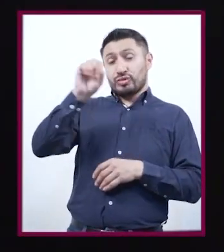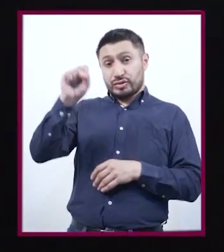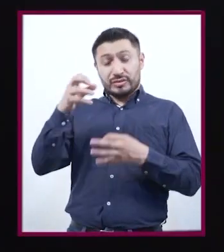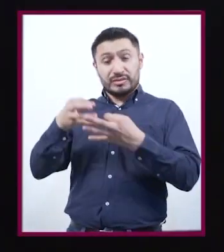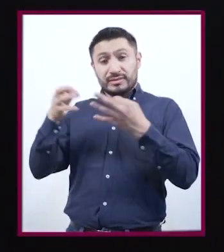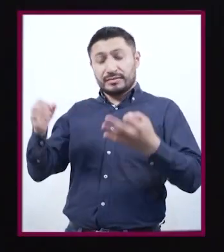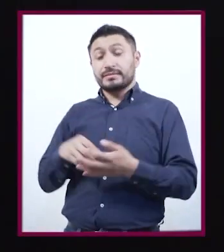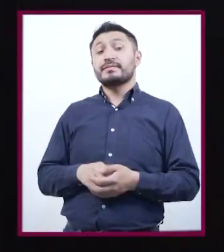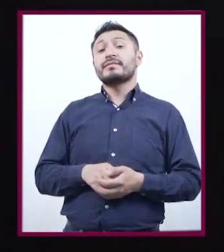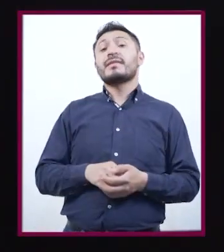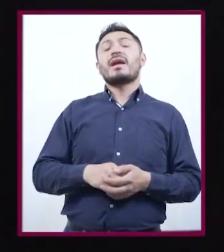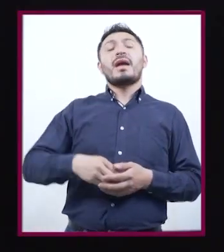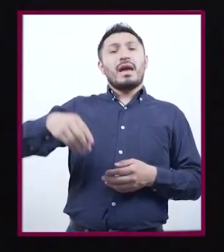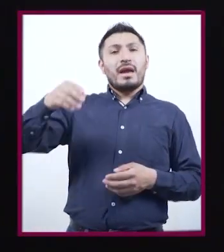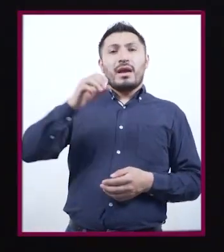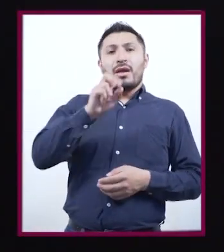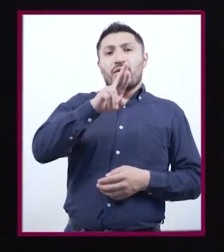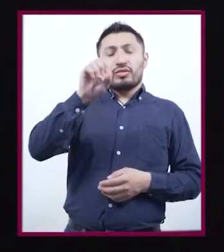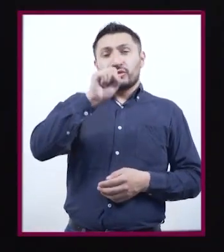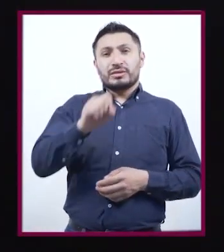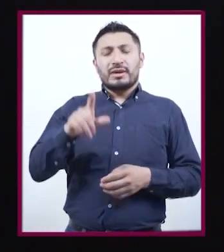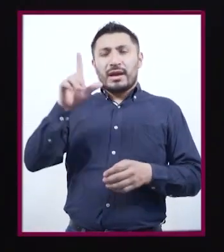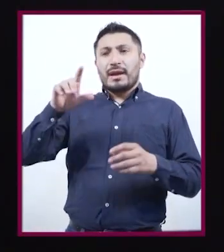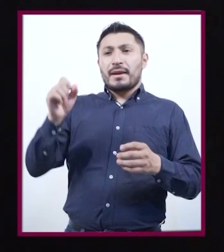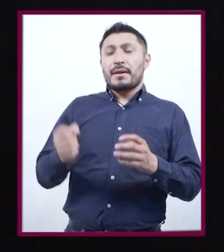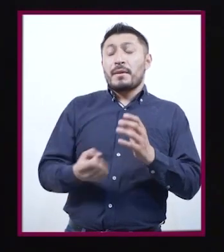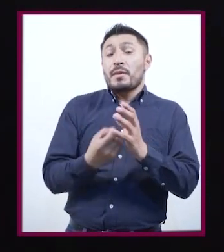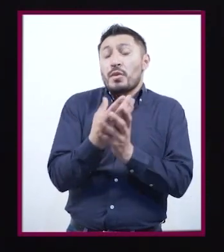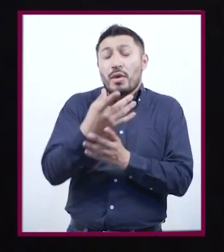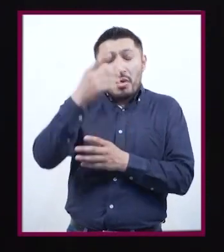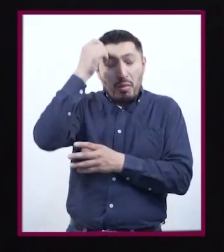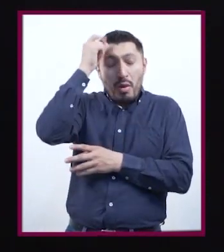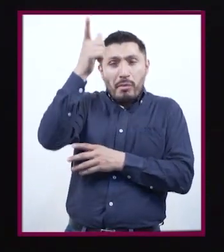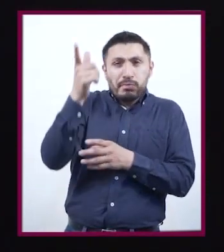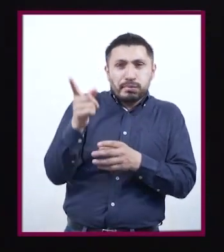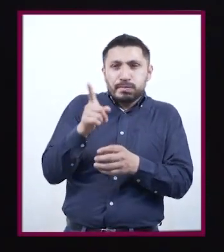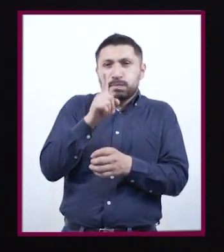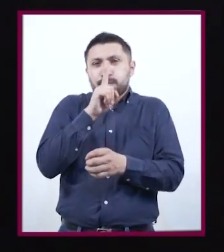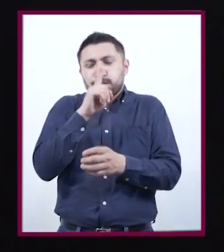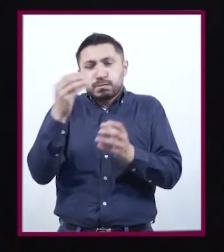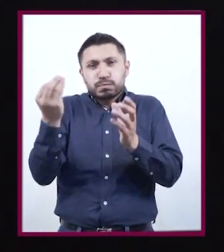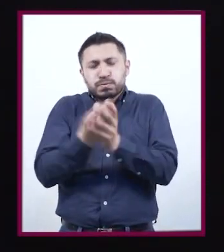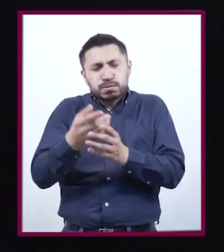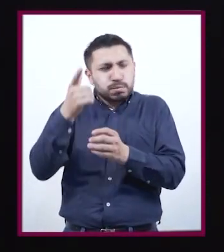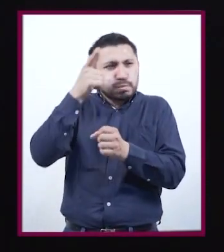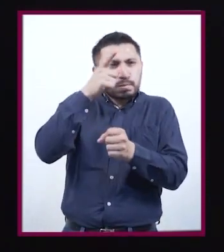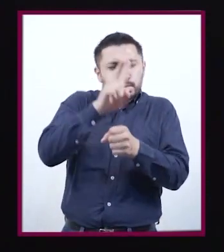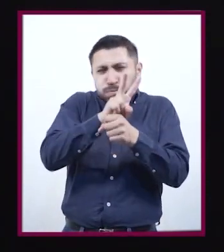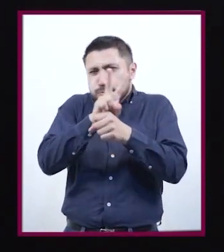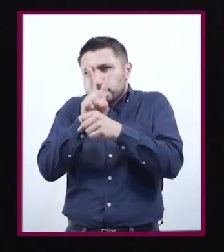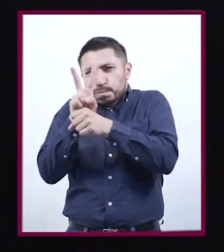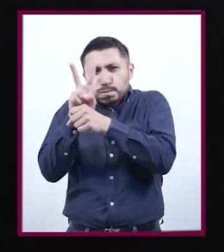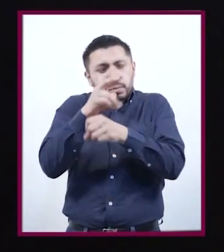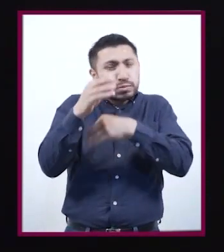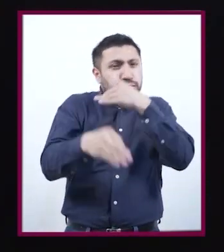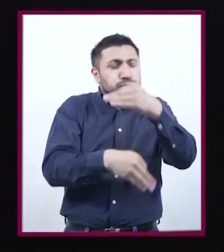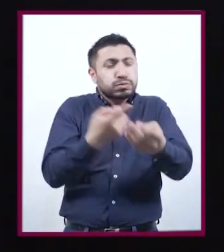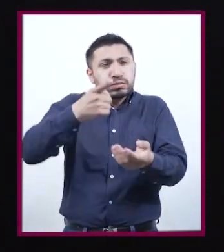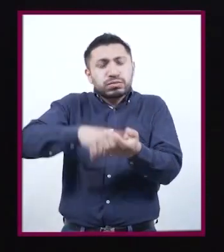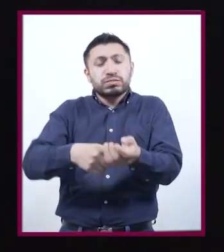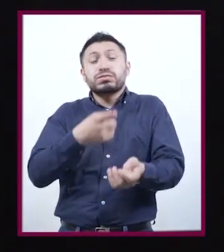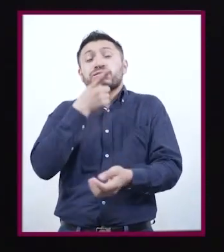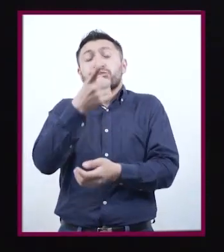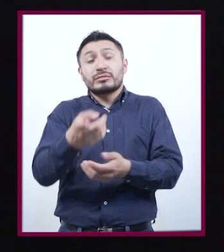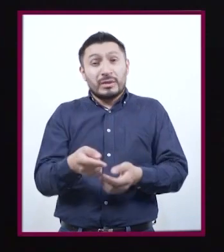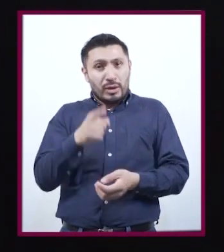soviéticos, liderados por José Stalin, consiguieron introducir un novedoso invento que servía para realizar escuchas de todo lo que se decía